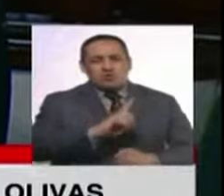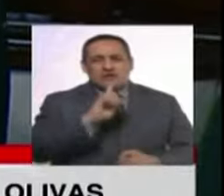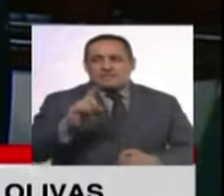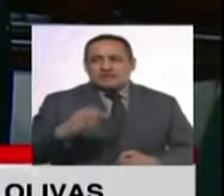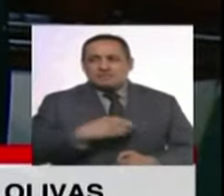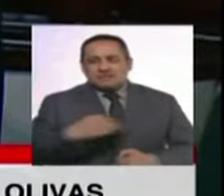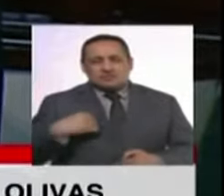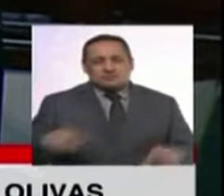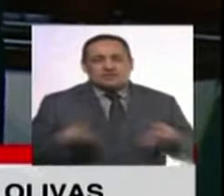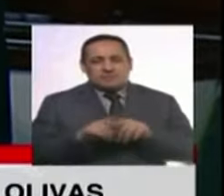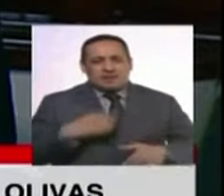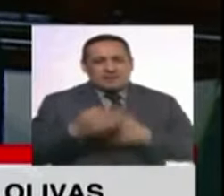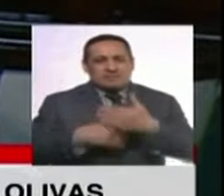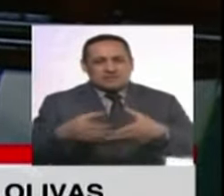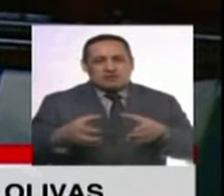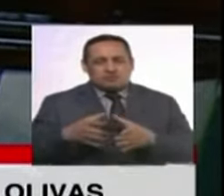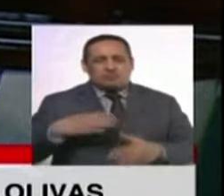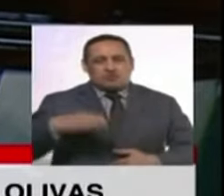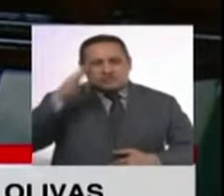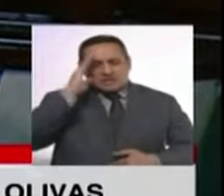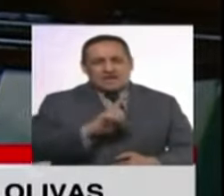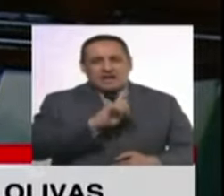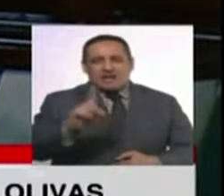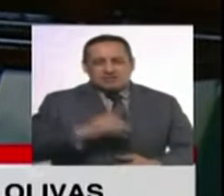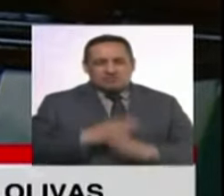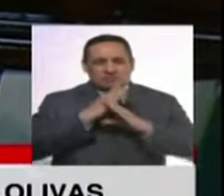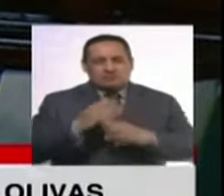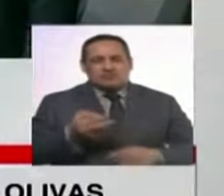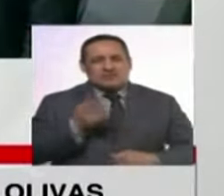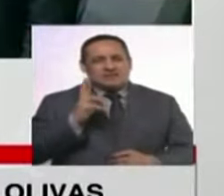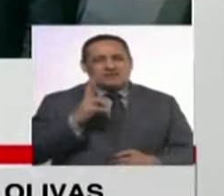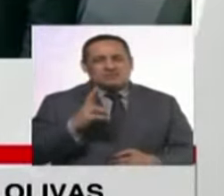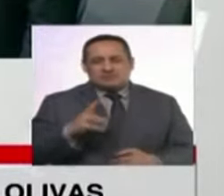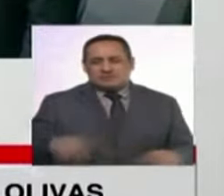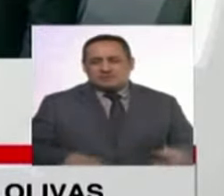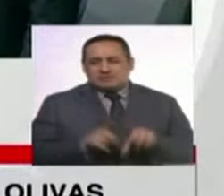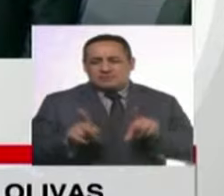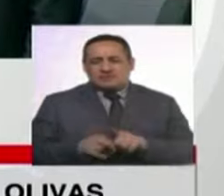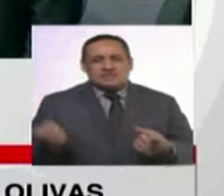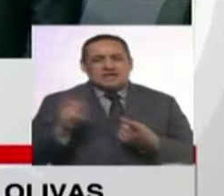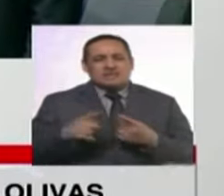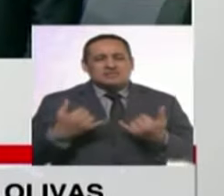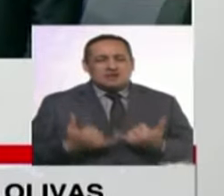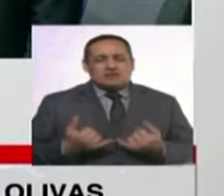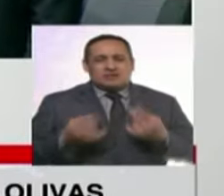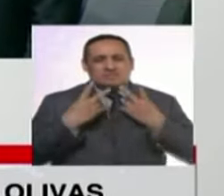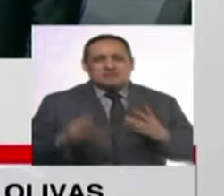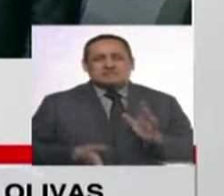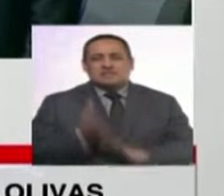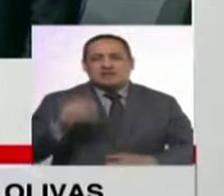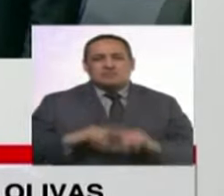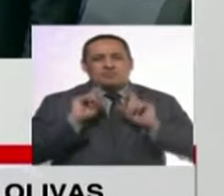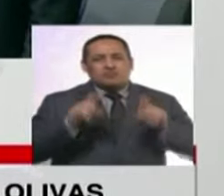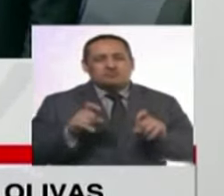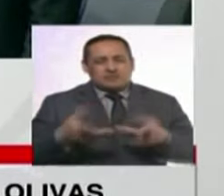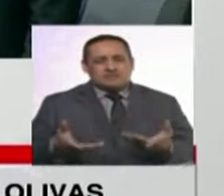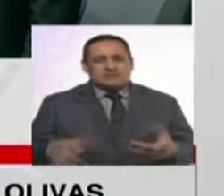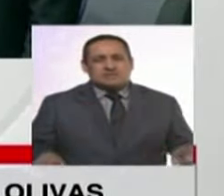ministro para poder sacar adelante de la policía para luchar contra la inseguridad ciudadana y todos salen por cuestionamientos